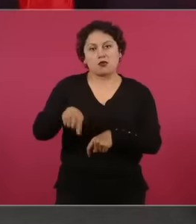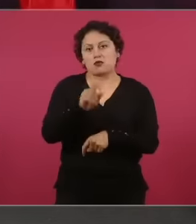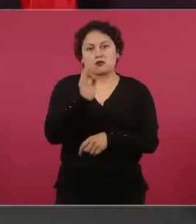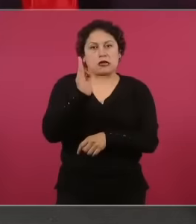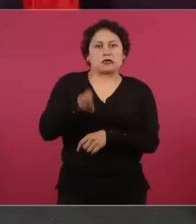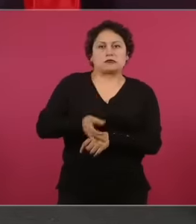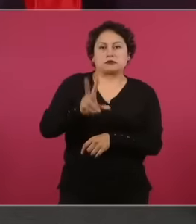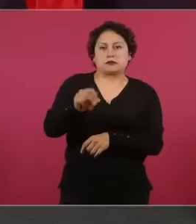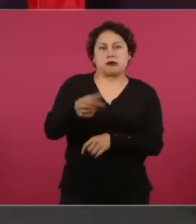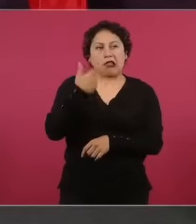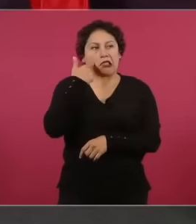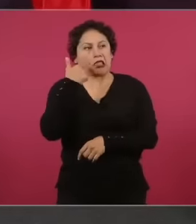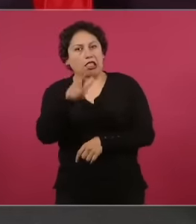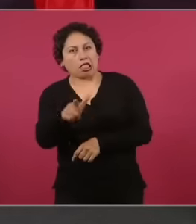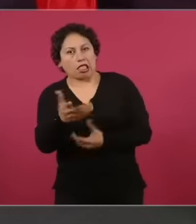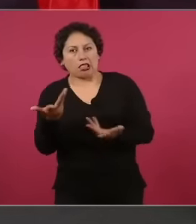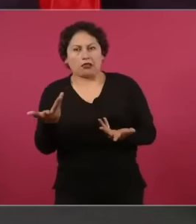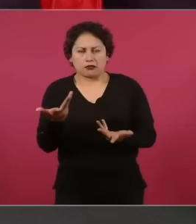reacciones.